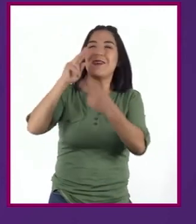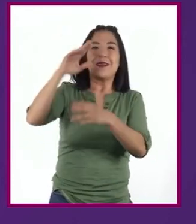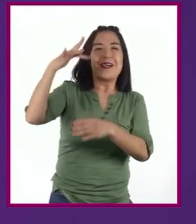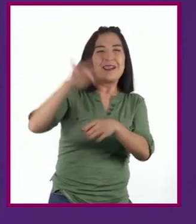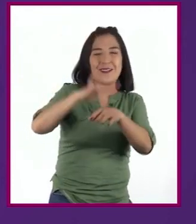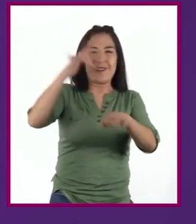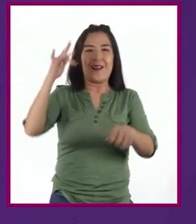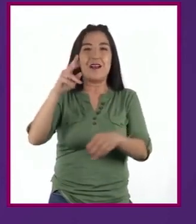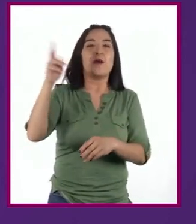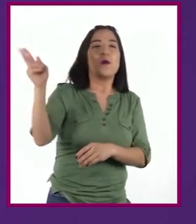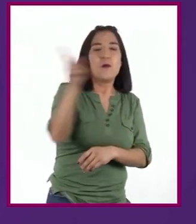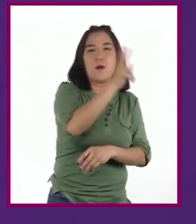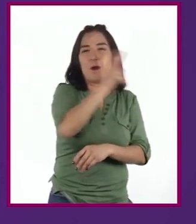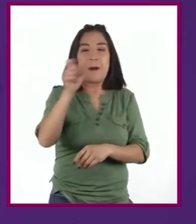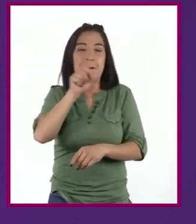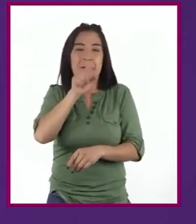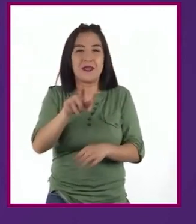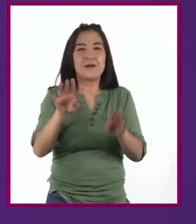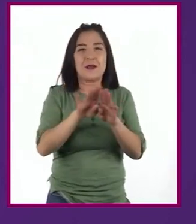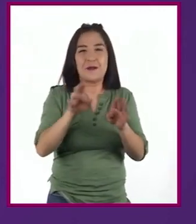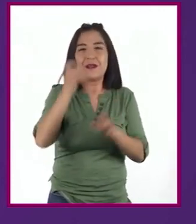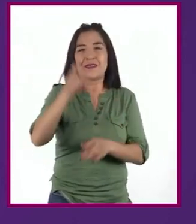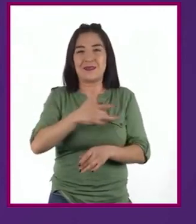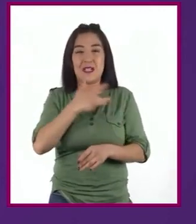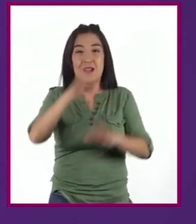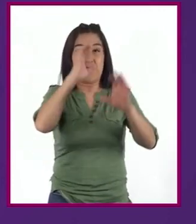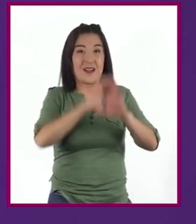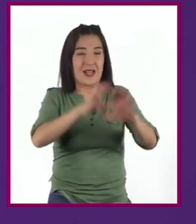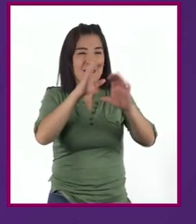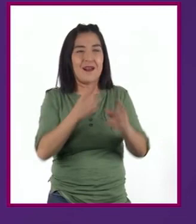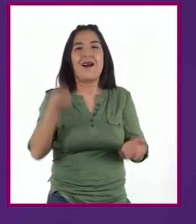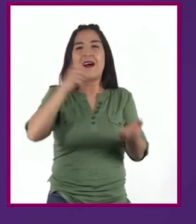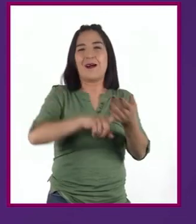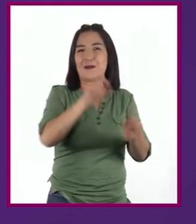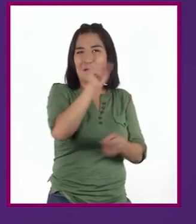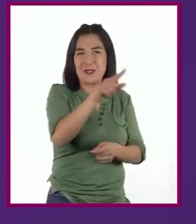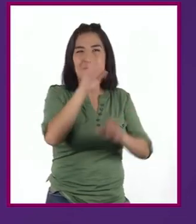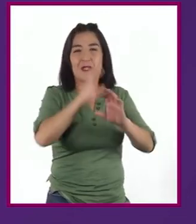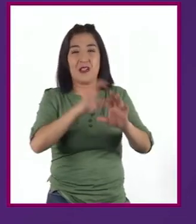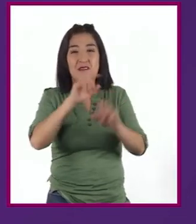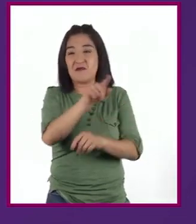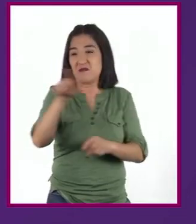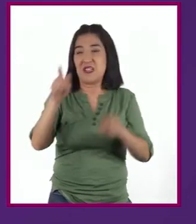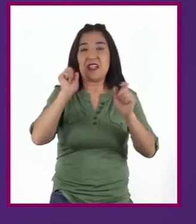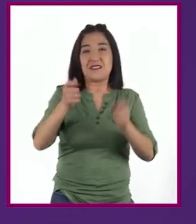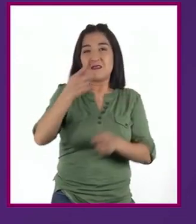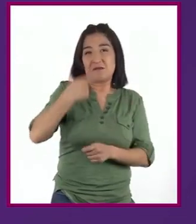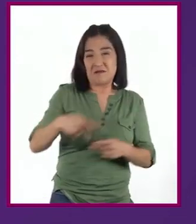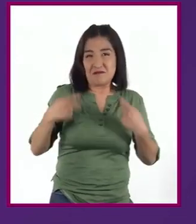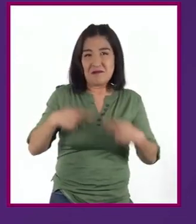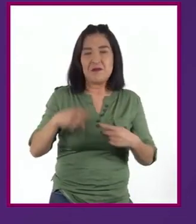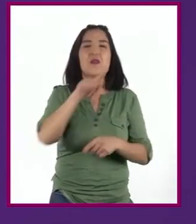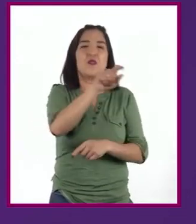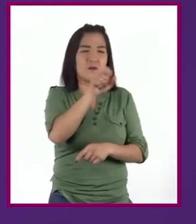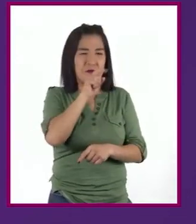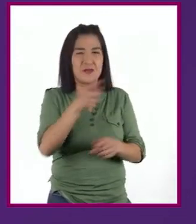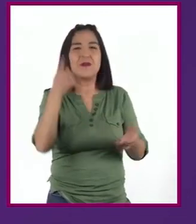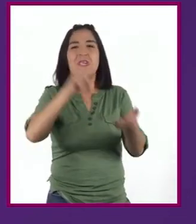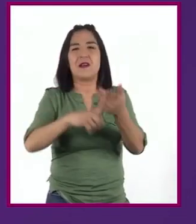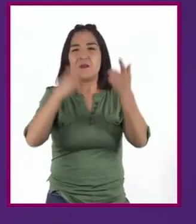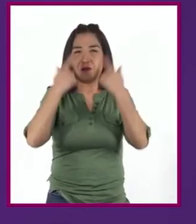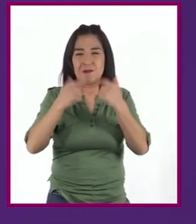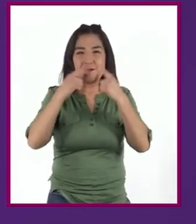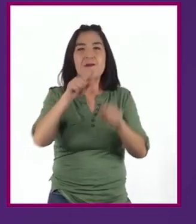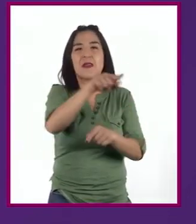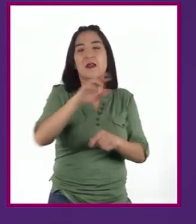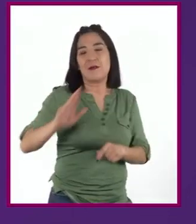el viento que sopla. Si cantan, tú eres quien cantas. Si lloran, tú eres quien llora. Y eres murmullo